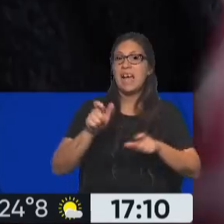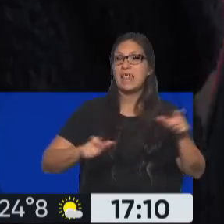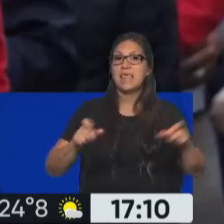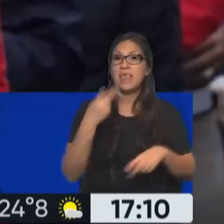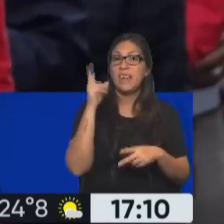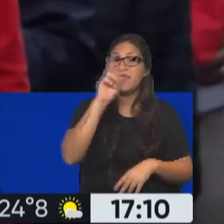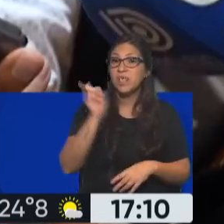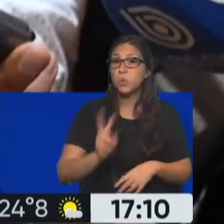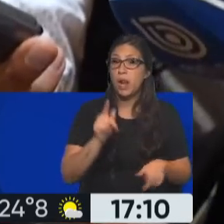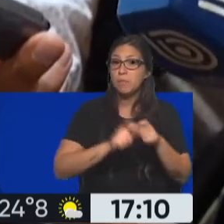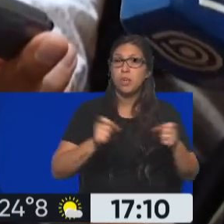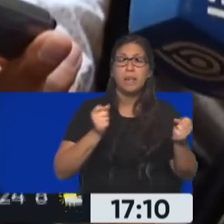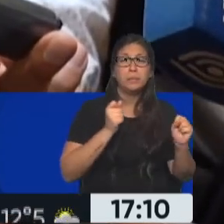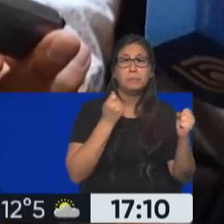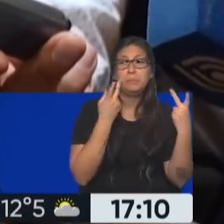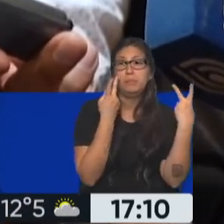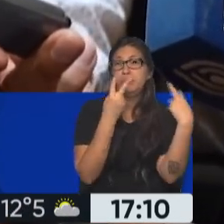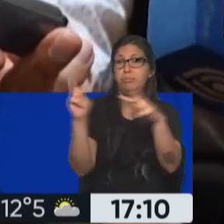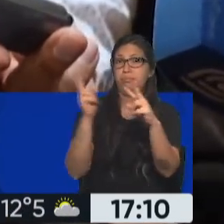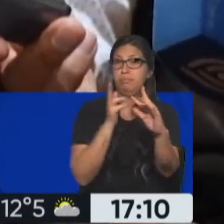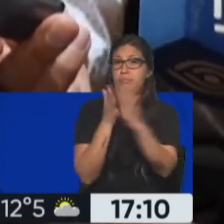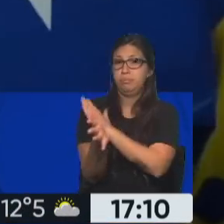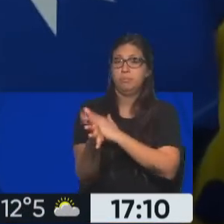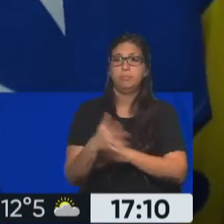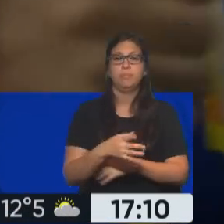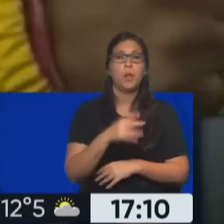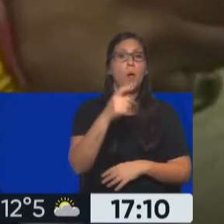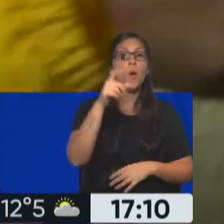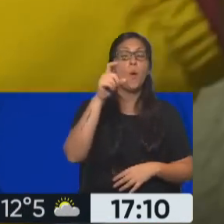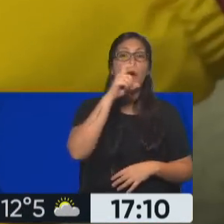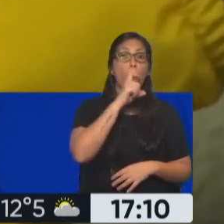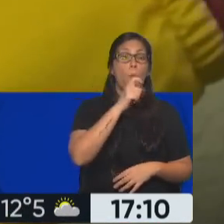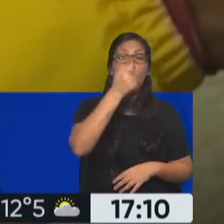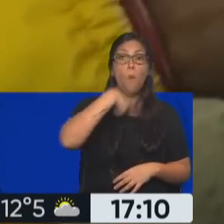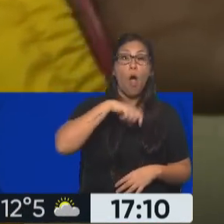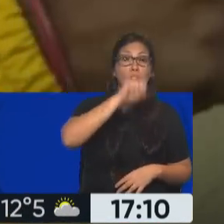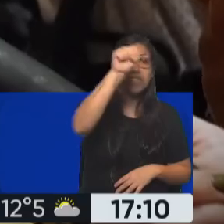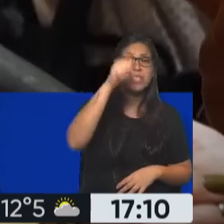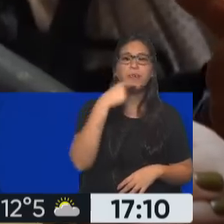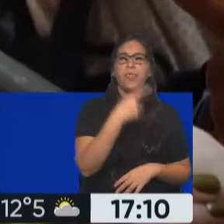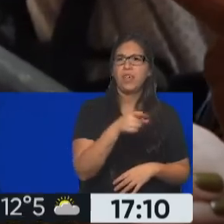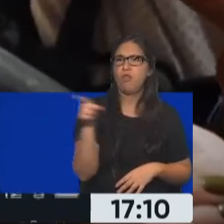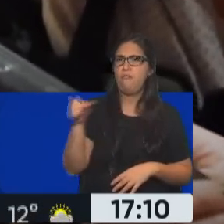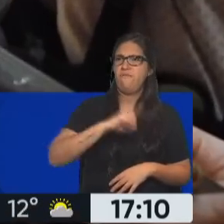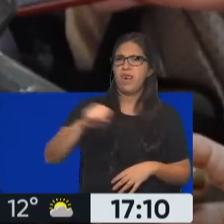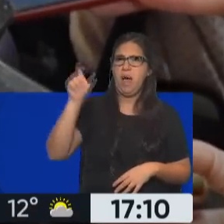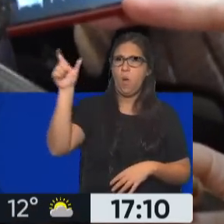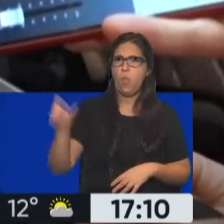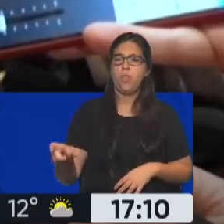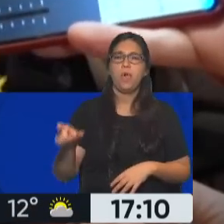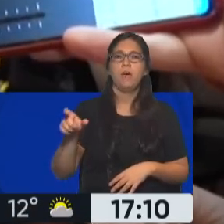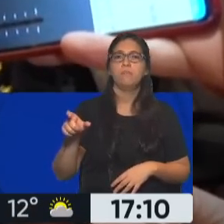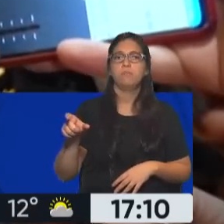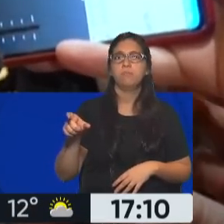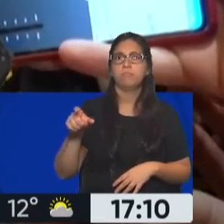sus territorios. El presidente de Chile, Gabriel Boric, que había acusado a Maduro de haber cometido fraude, propuso a sus pares latinoamericanos